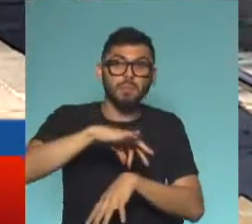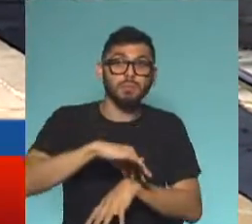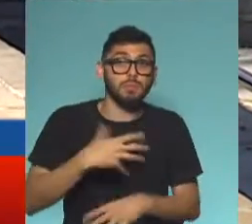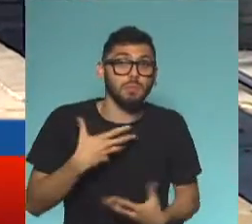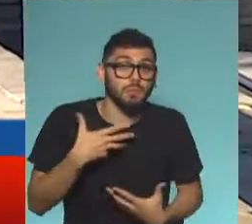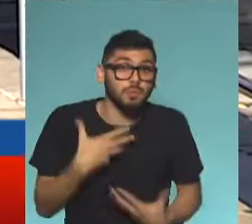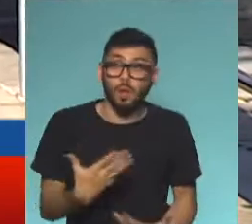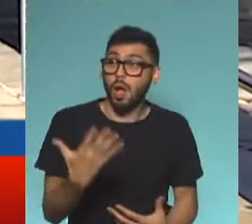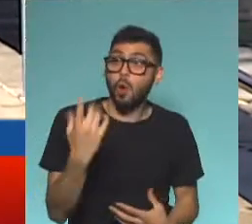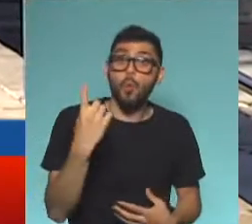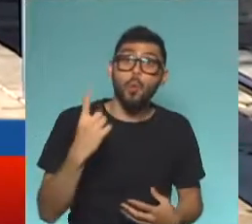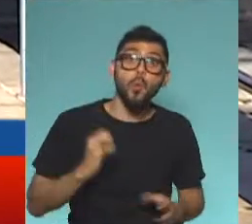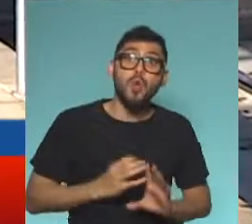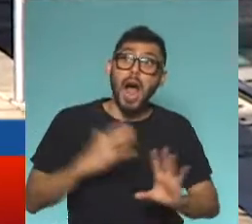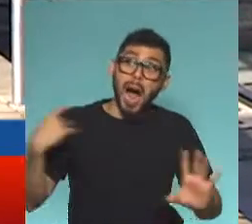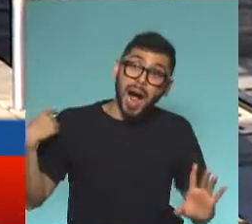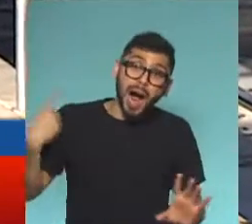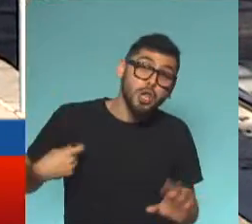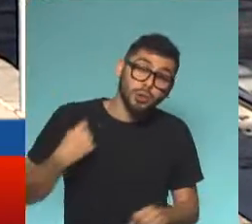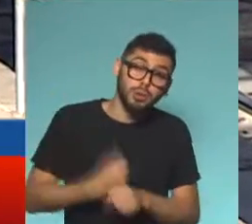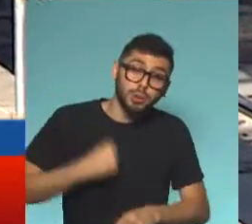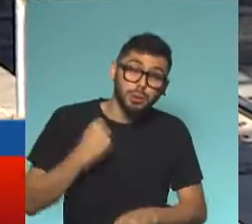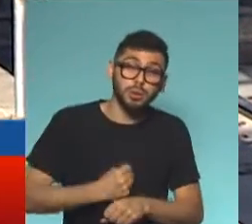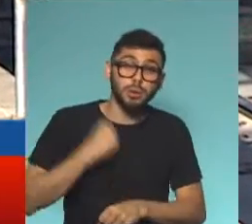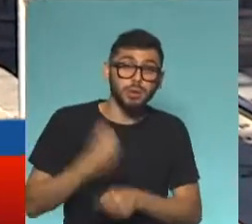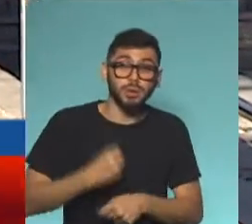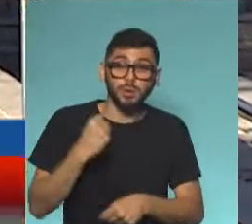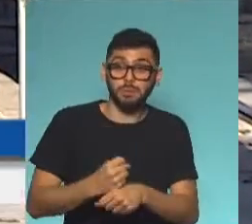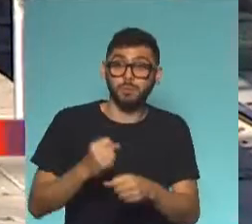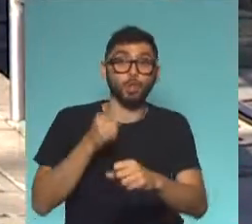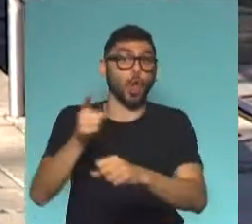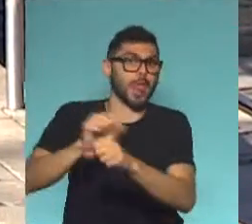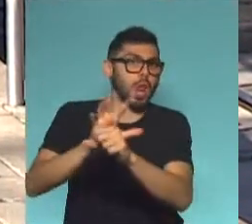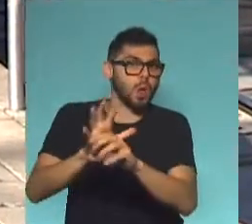hace más de un año que están trabajando en contra del